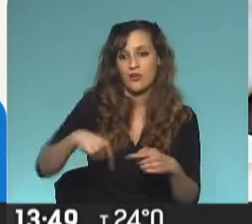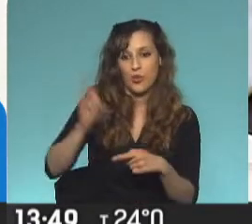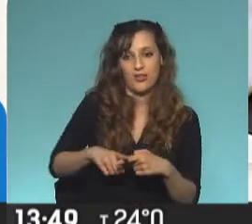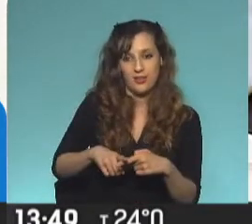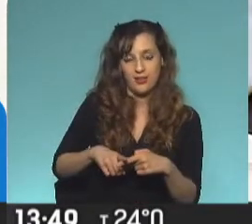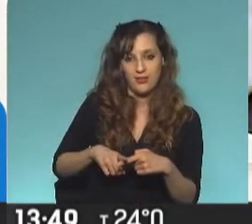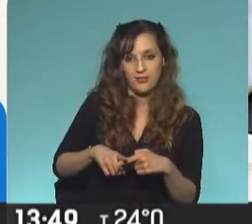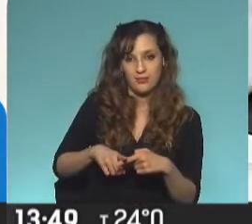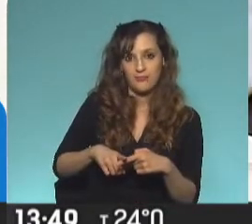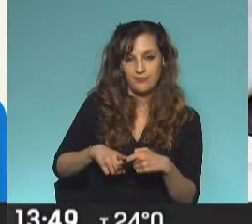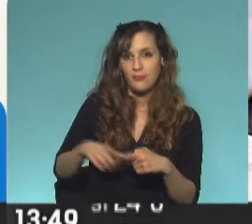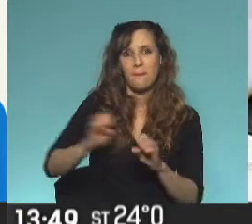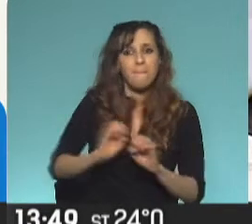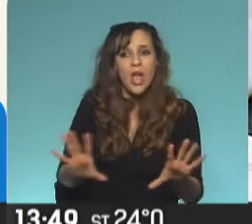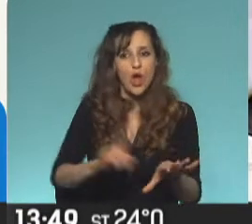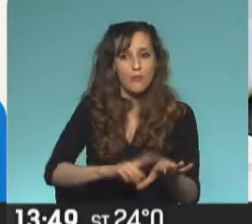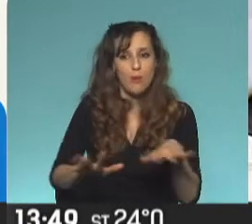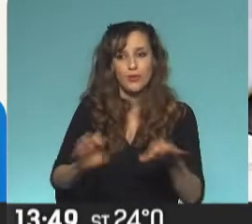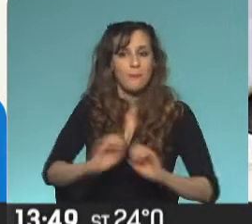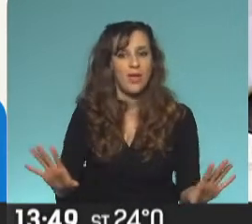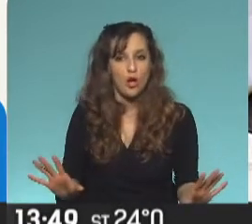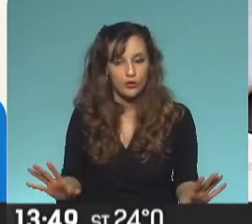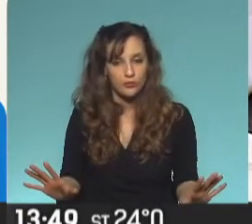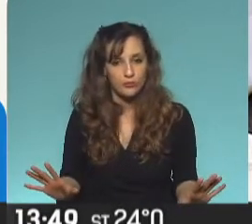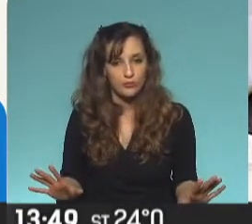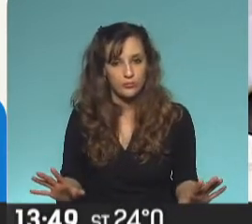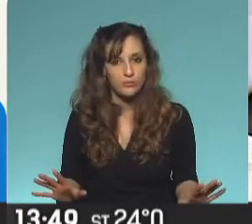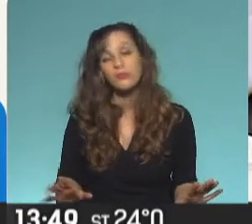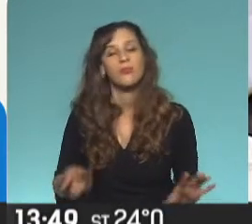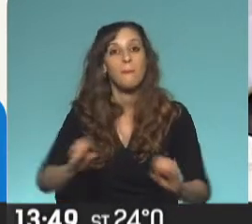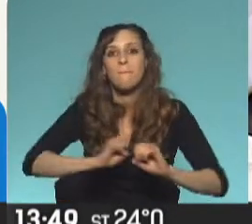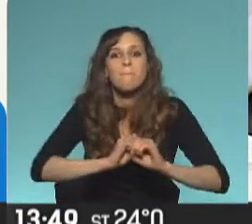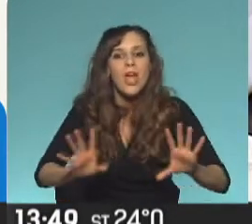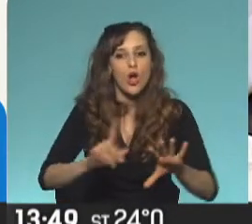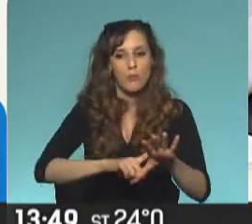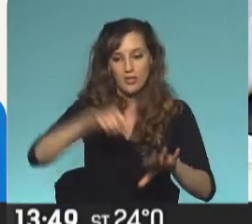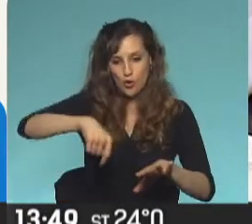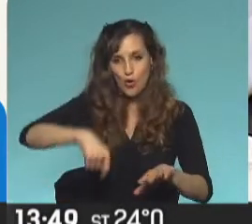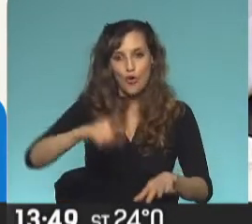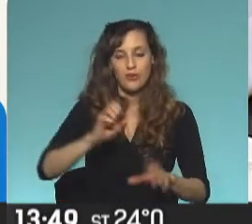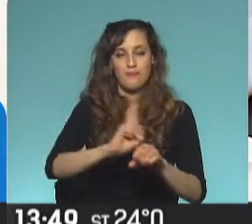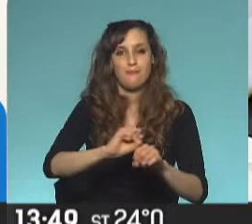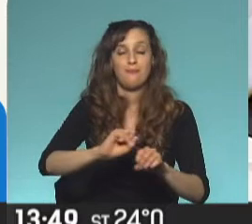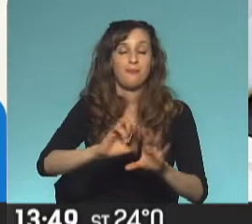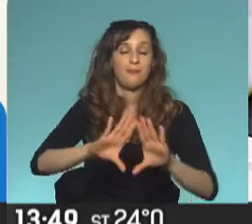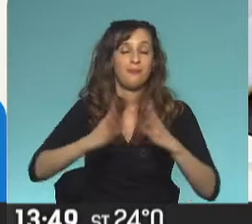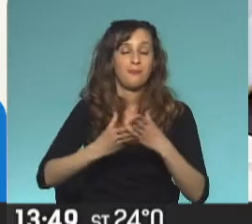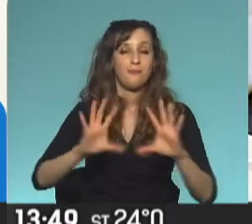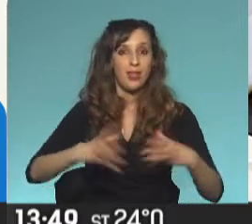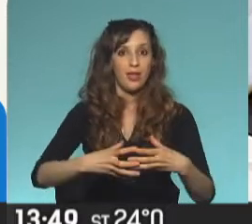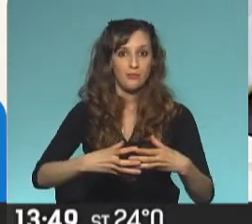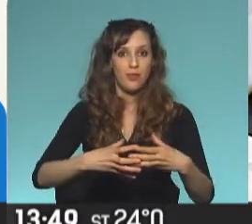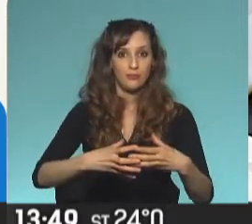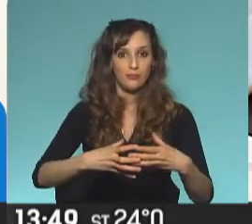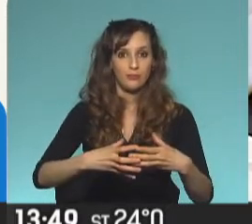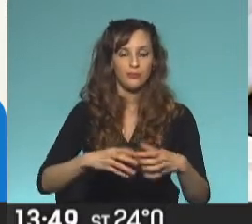del año pasado no del anterior entonces estamos en el peor momento de la pandemia a escala mundial